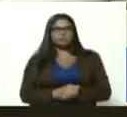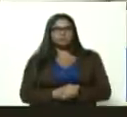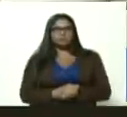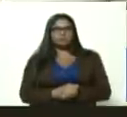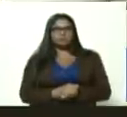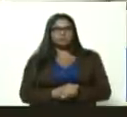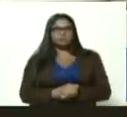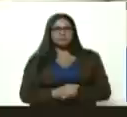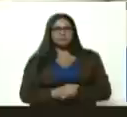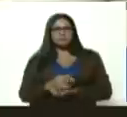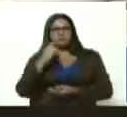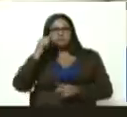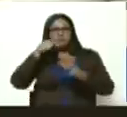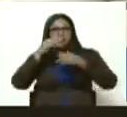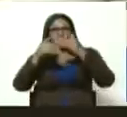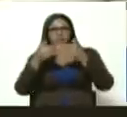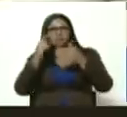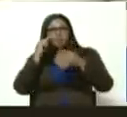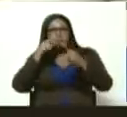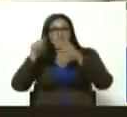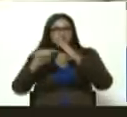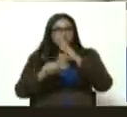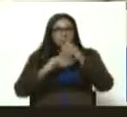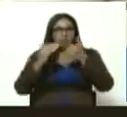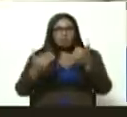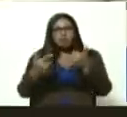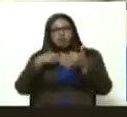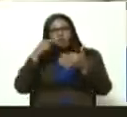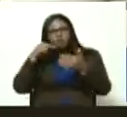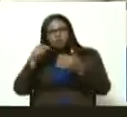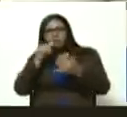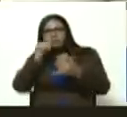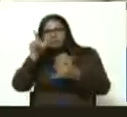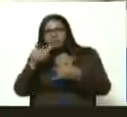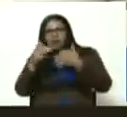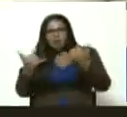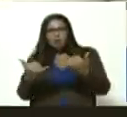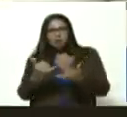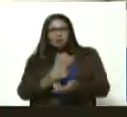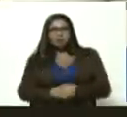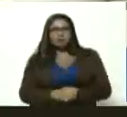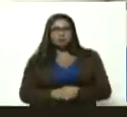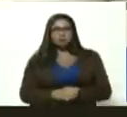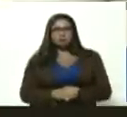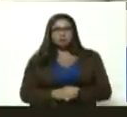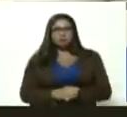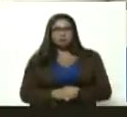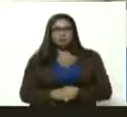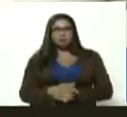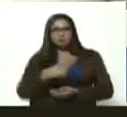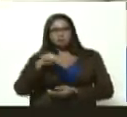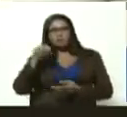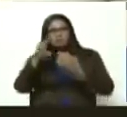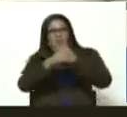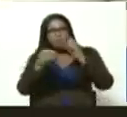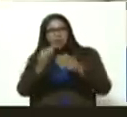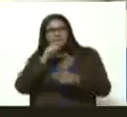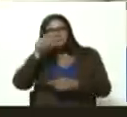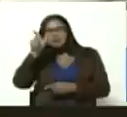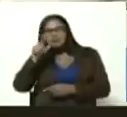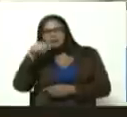la unión europea lo duro para dictaminar quién es demócratas y quienes no